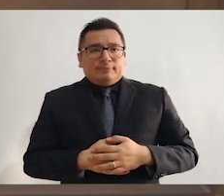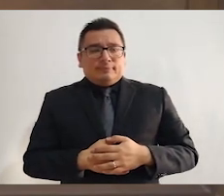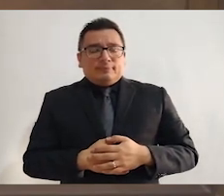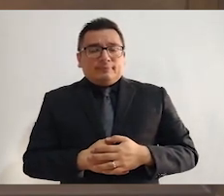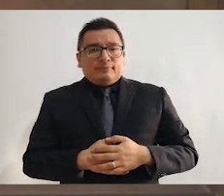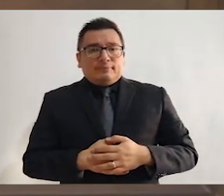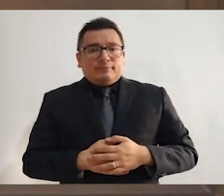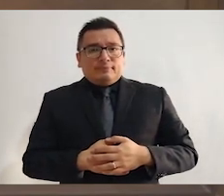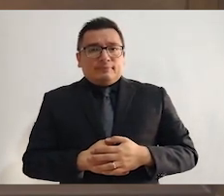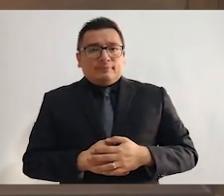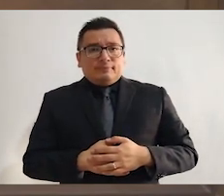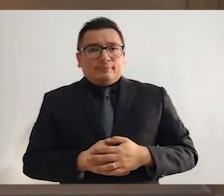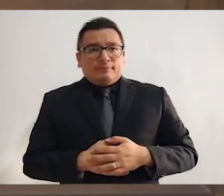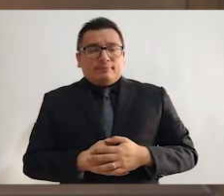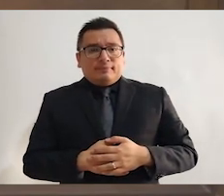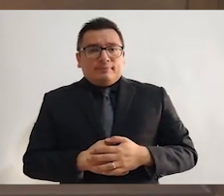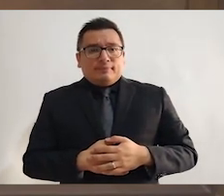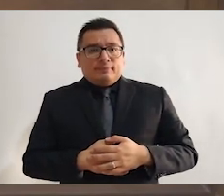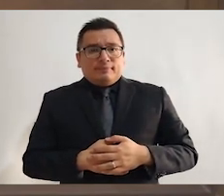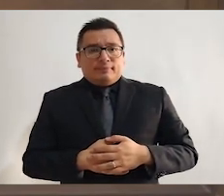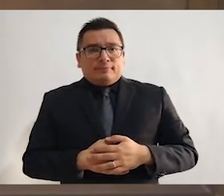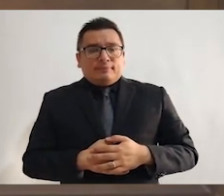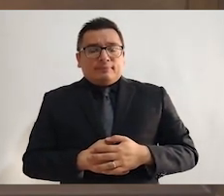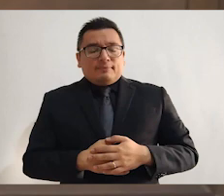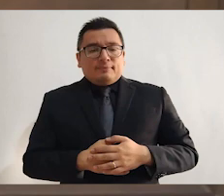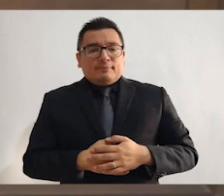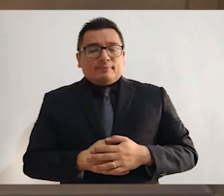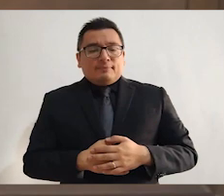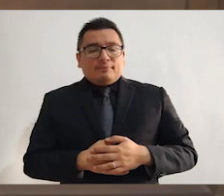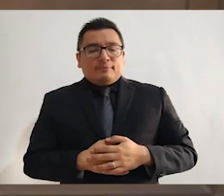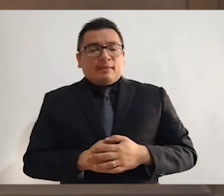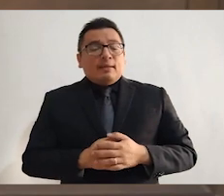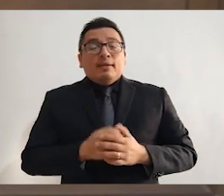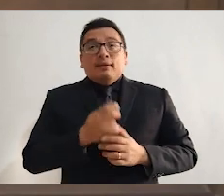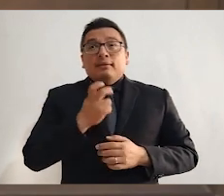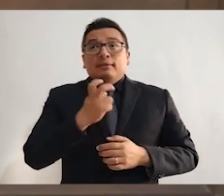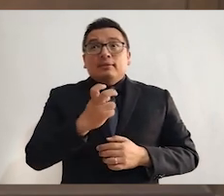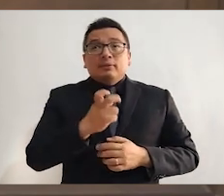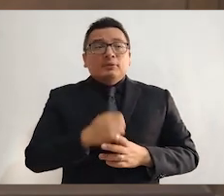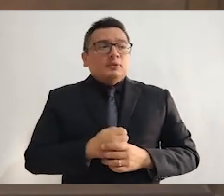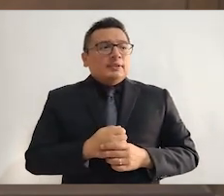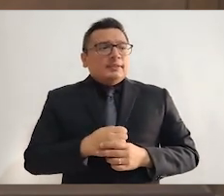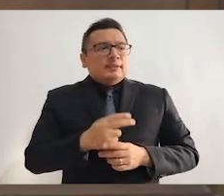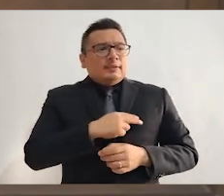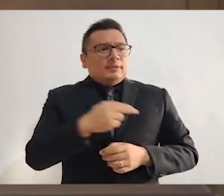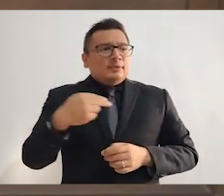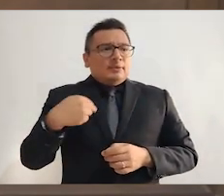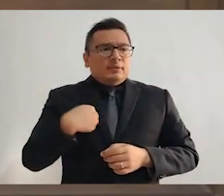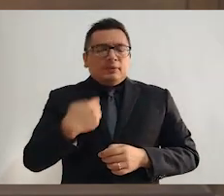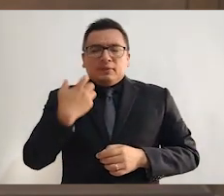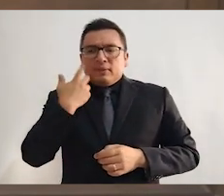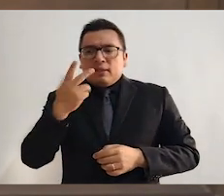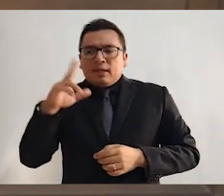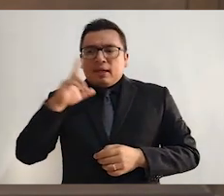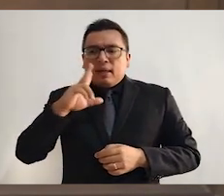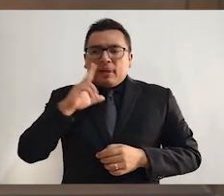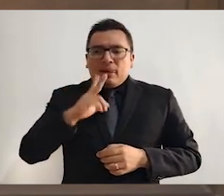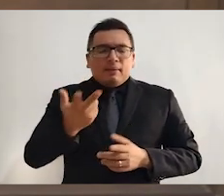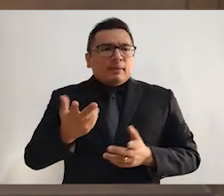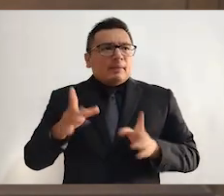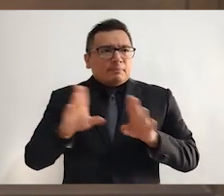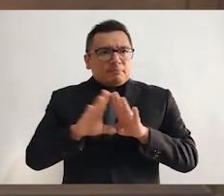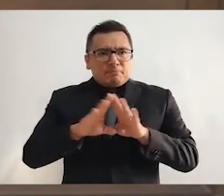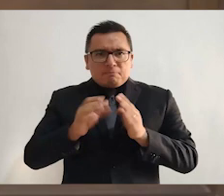básicamente con ese objetivo de saber o de saber qué implica y